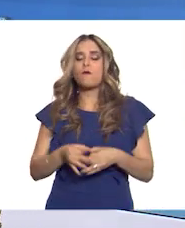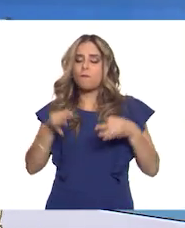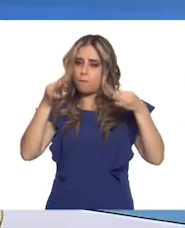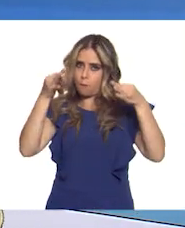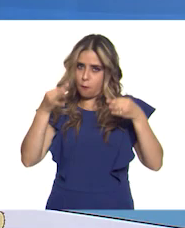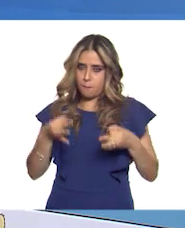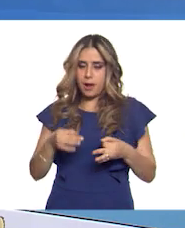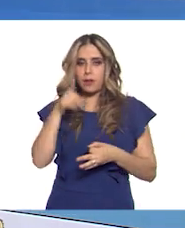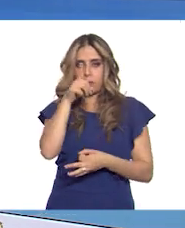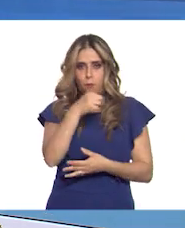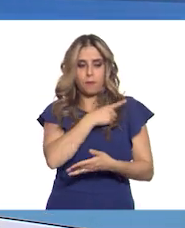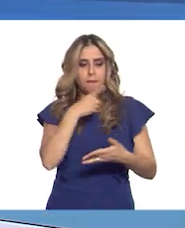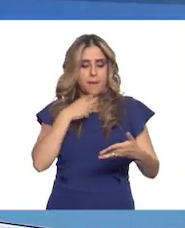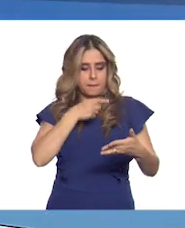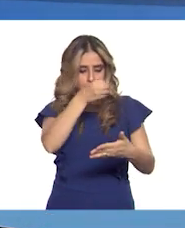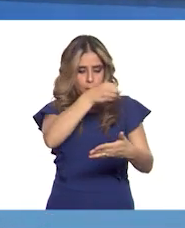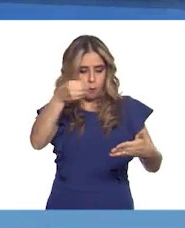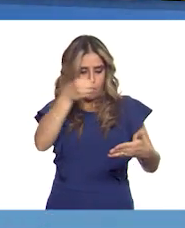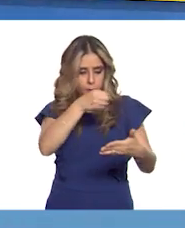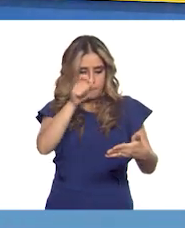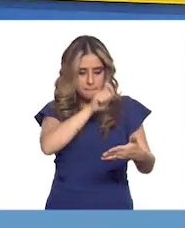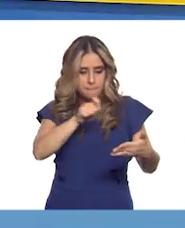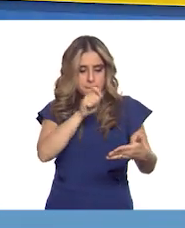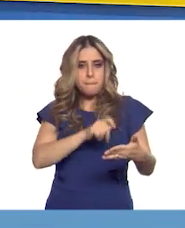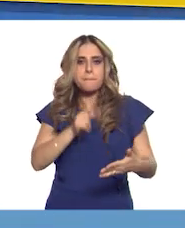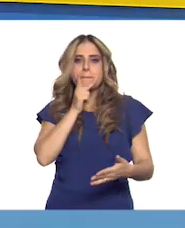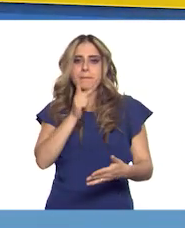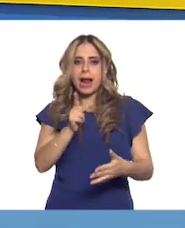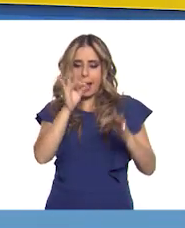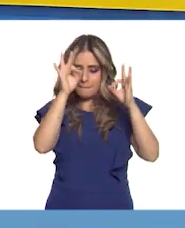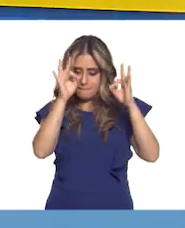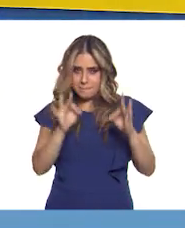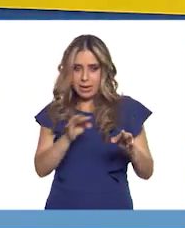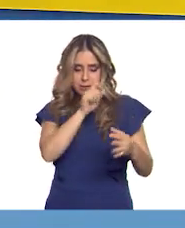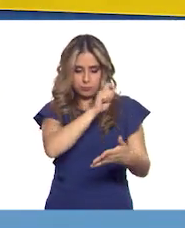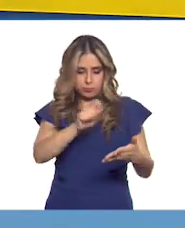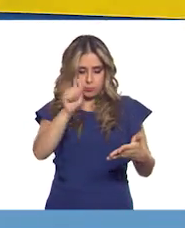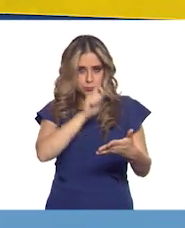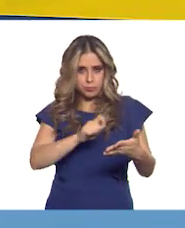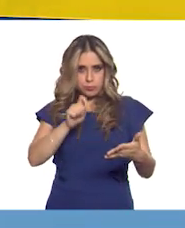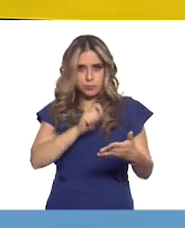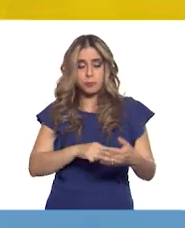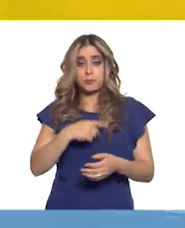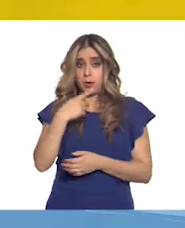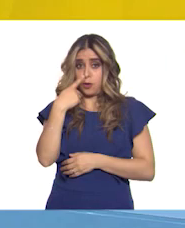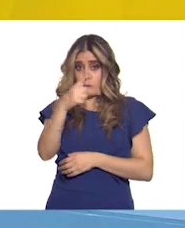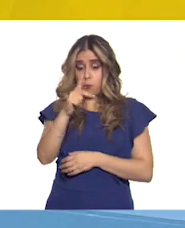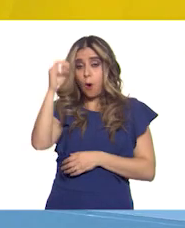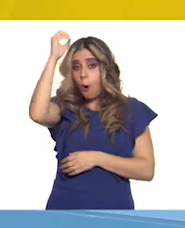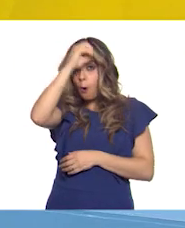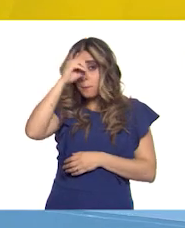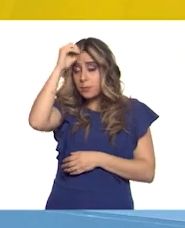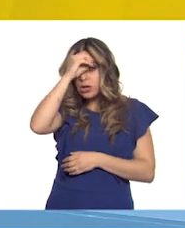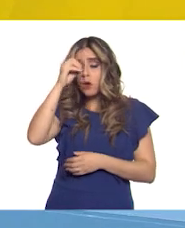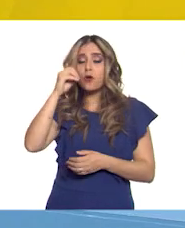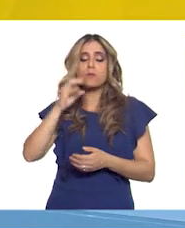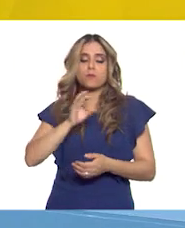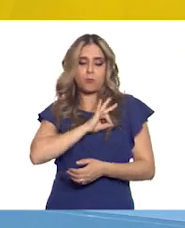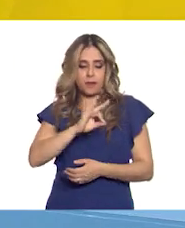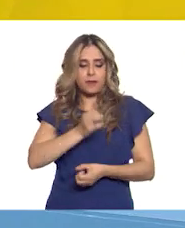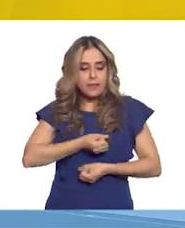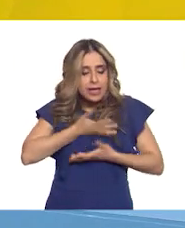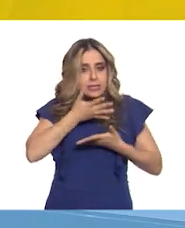que utilizar este tipo de lenguaje. El segundo, que podemos expresar nuestras opiniones con argumentos o sin